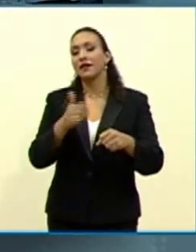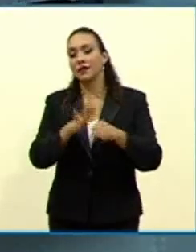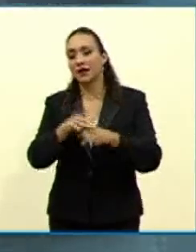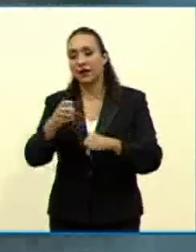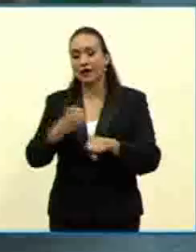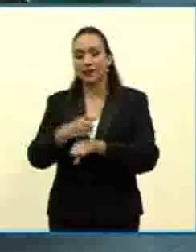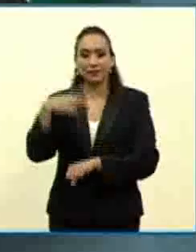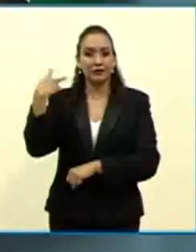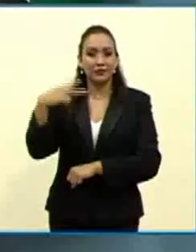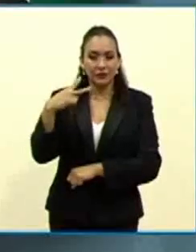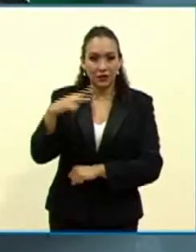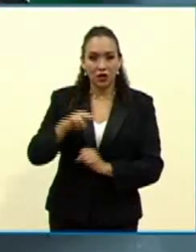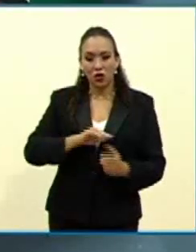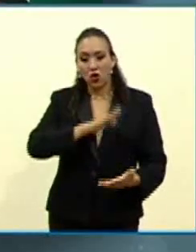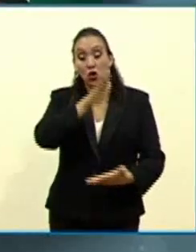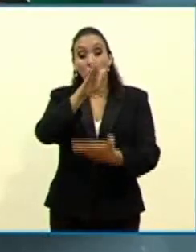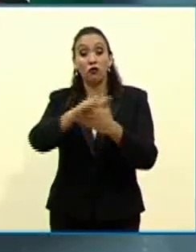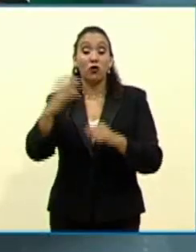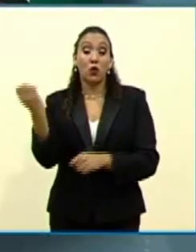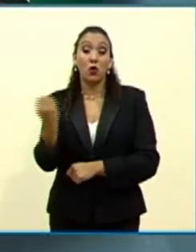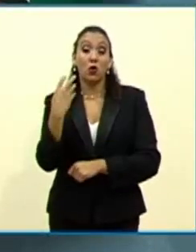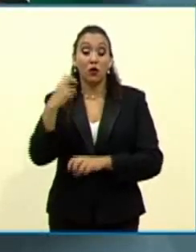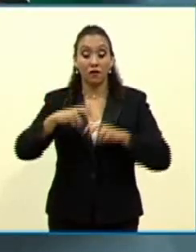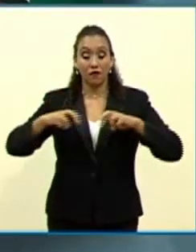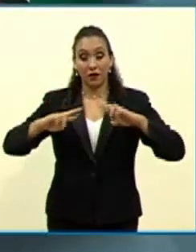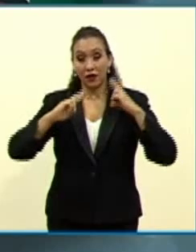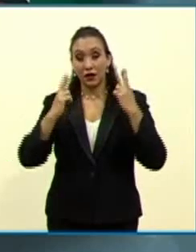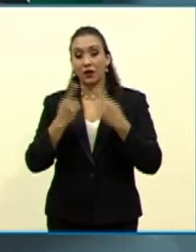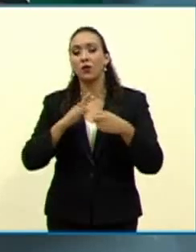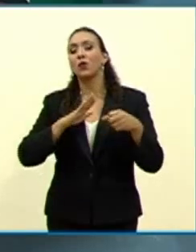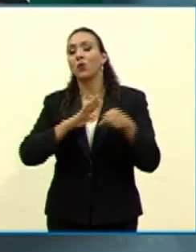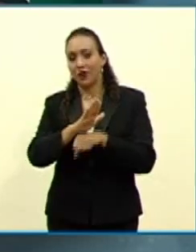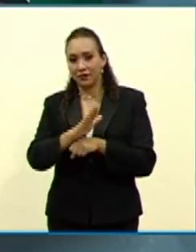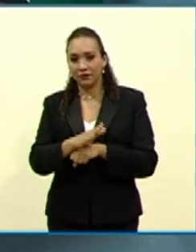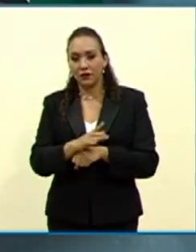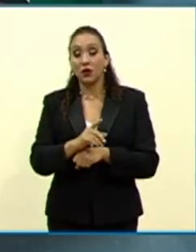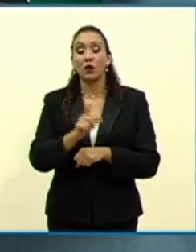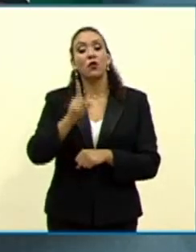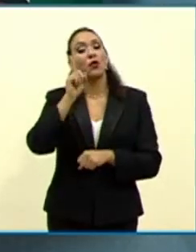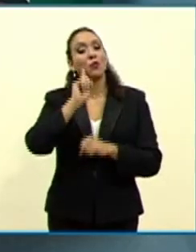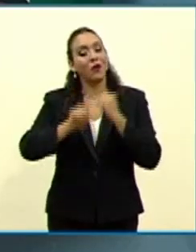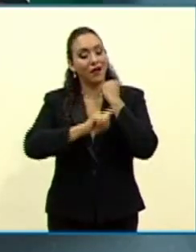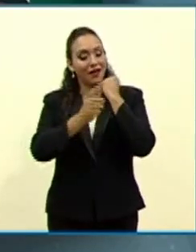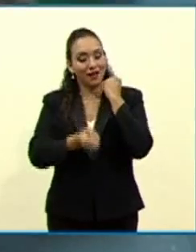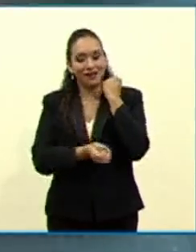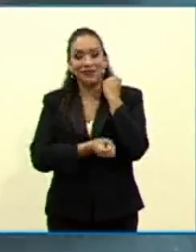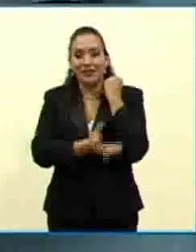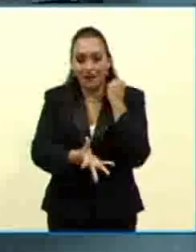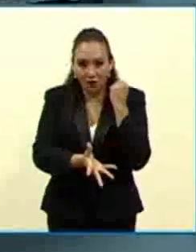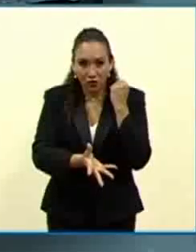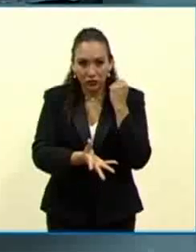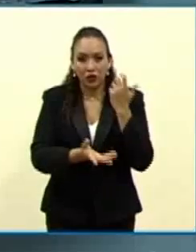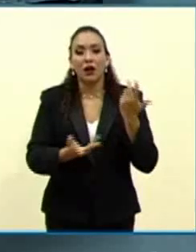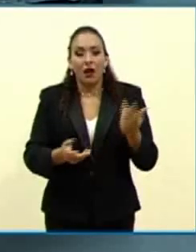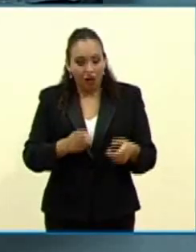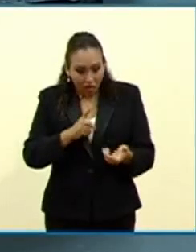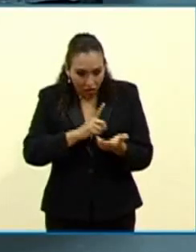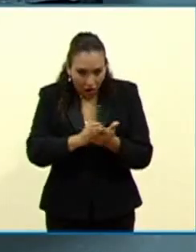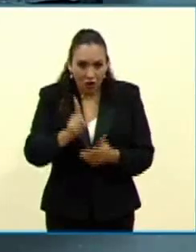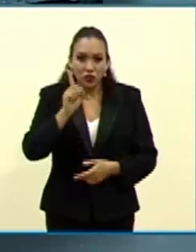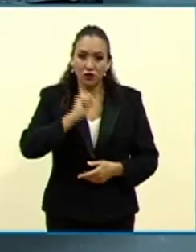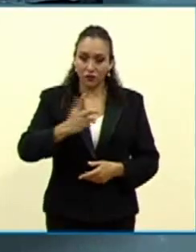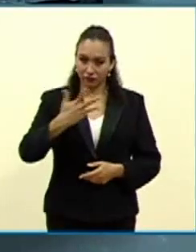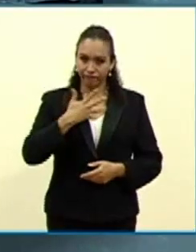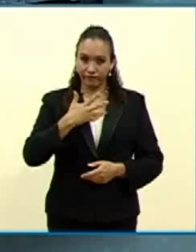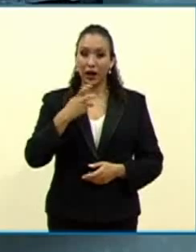de Veracruz asistió a una conferencia sobre la despenalización del aborto como un derecho para la mujer, en el que se abordaron los